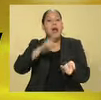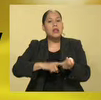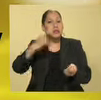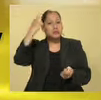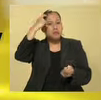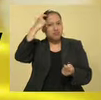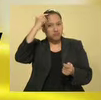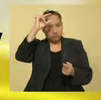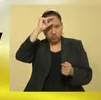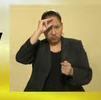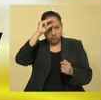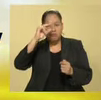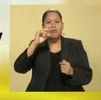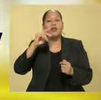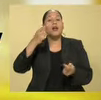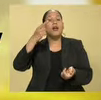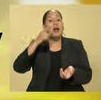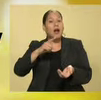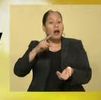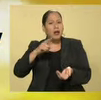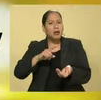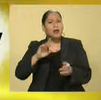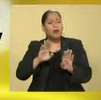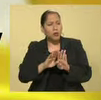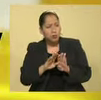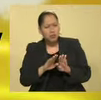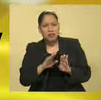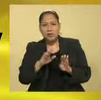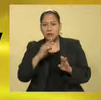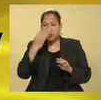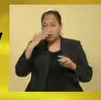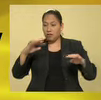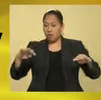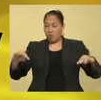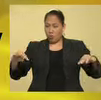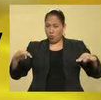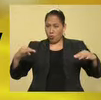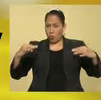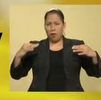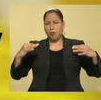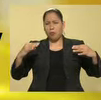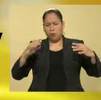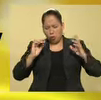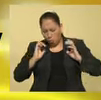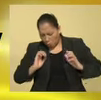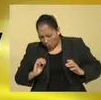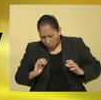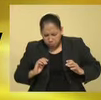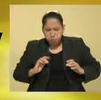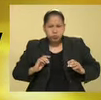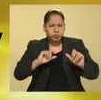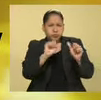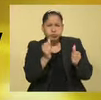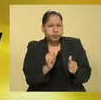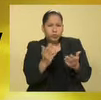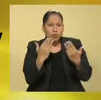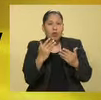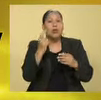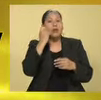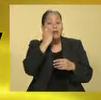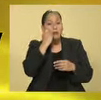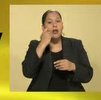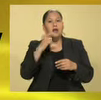al final de cuentas se da cuenta que no va a poder soportar una vanidad desde su físico, entonces busca la manera